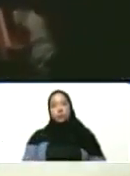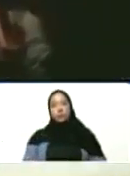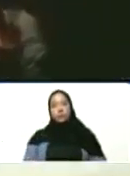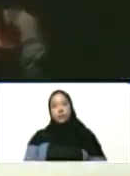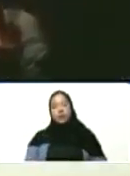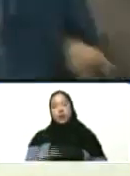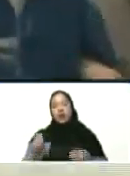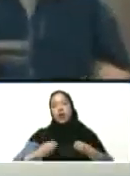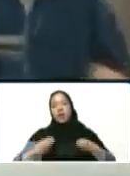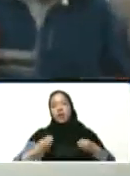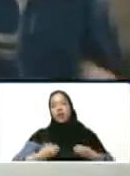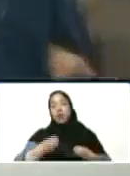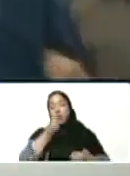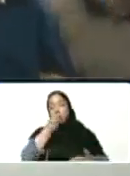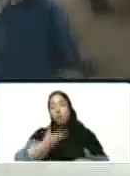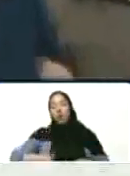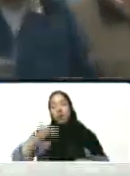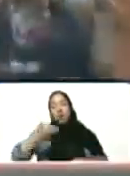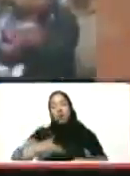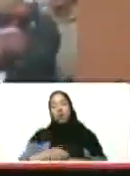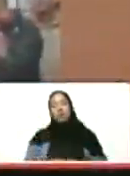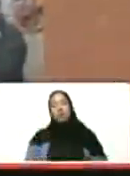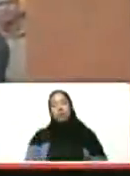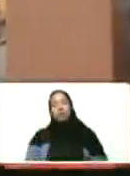es vivir. Adelante.